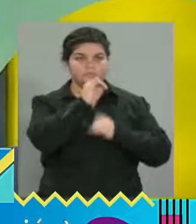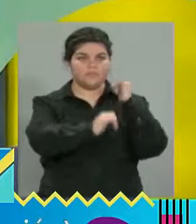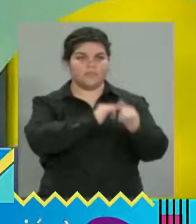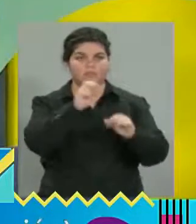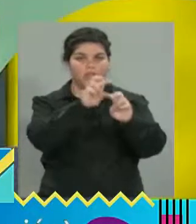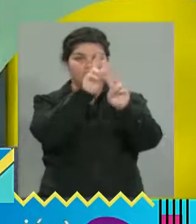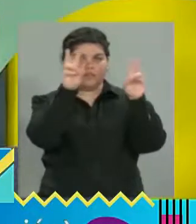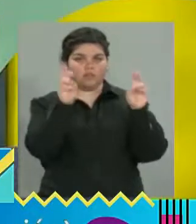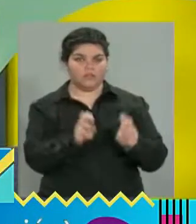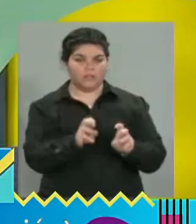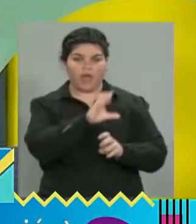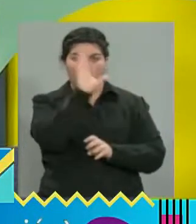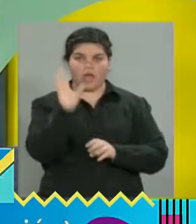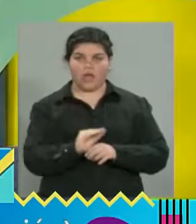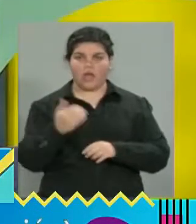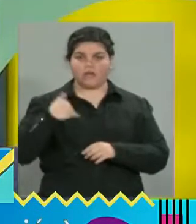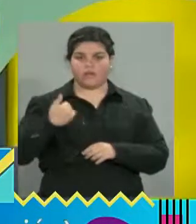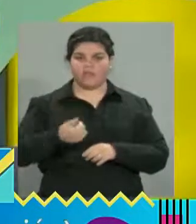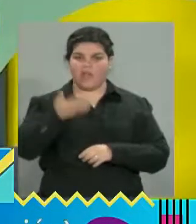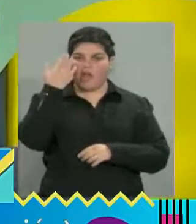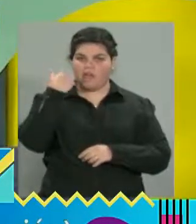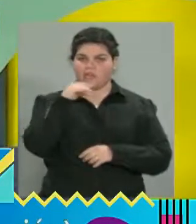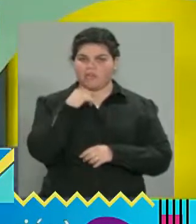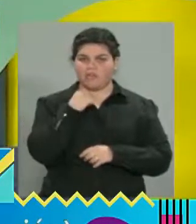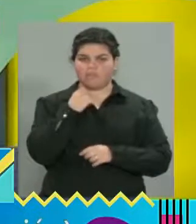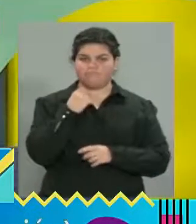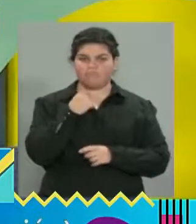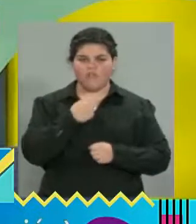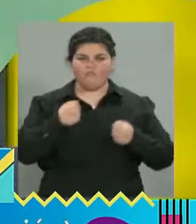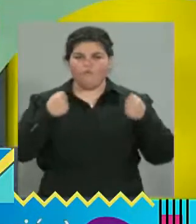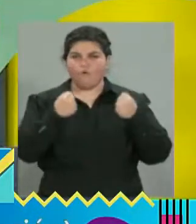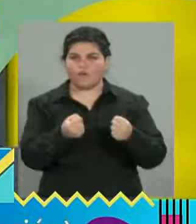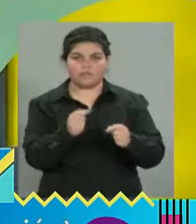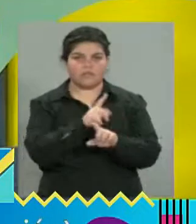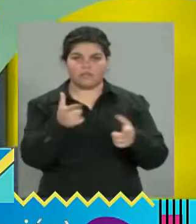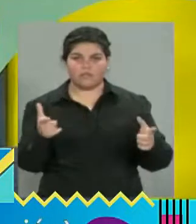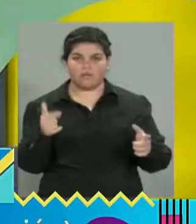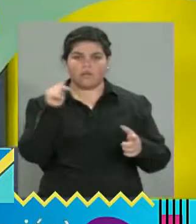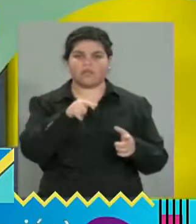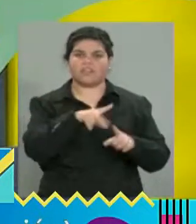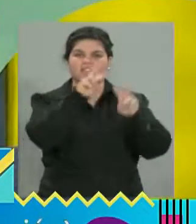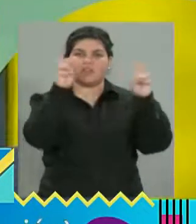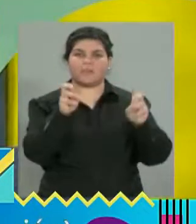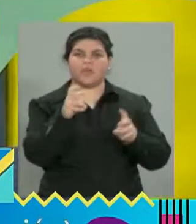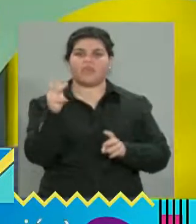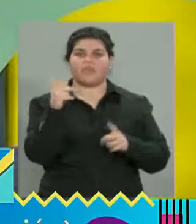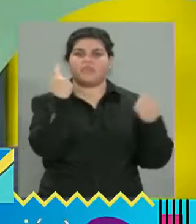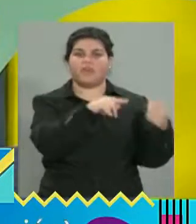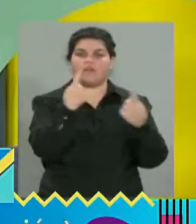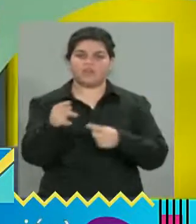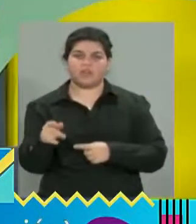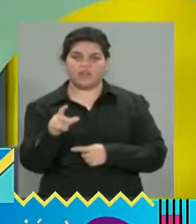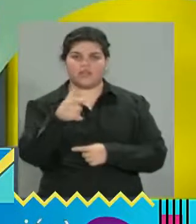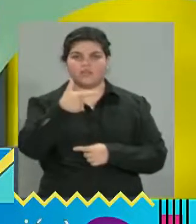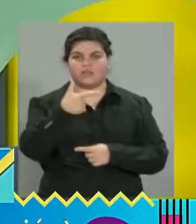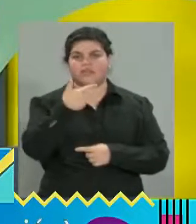tema que la Argentina no había hablado tan intensamente, que es el tema de la diversidad sexual, que es el tema de las